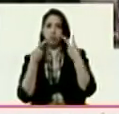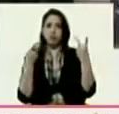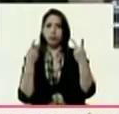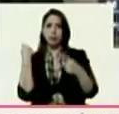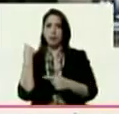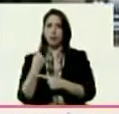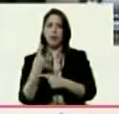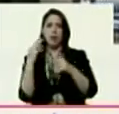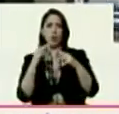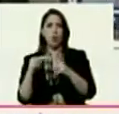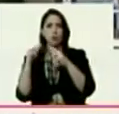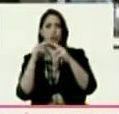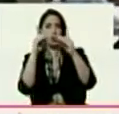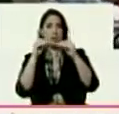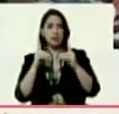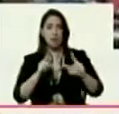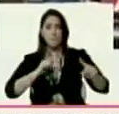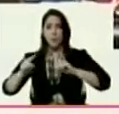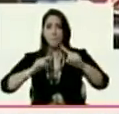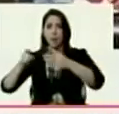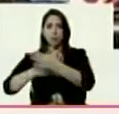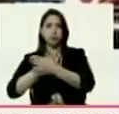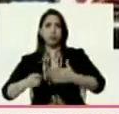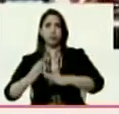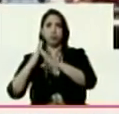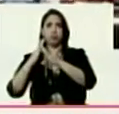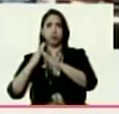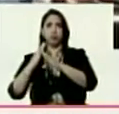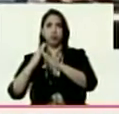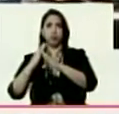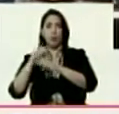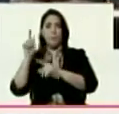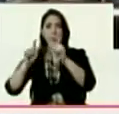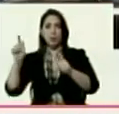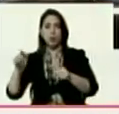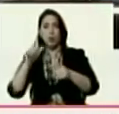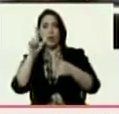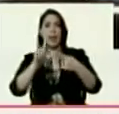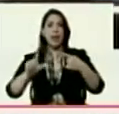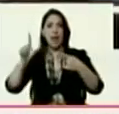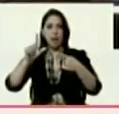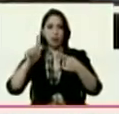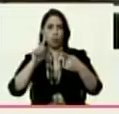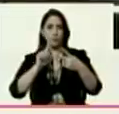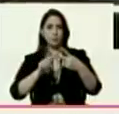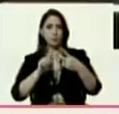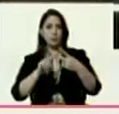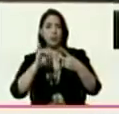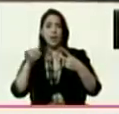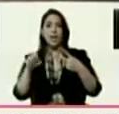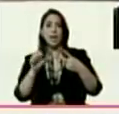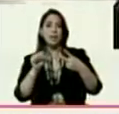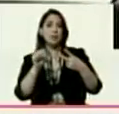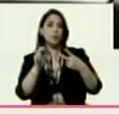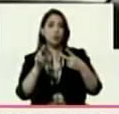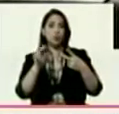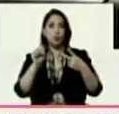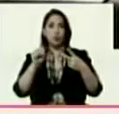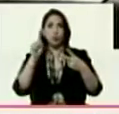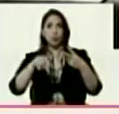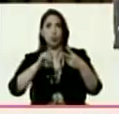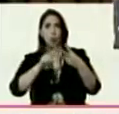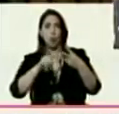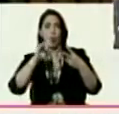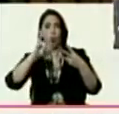para conocer y decidir la acción de nulidad interpuesta por los ciudadanos Leandro José Domínguez Báez, Jesús Gabriel Peña Navas y José